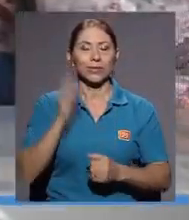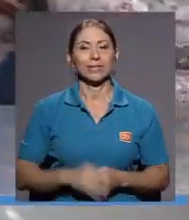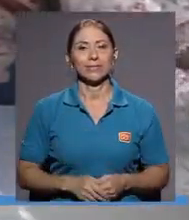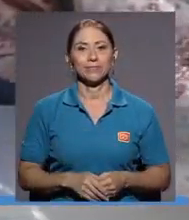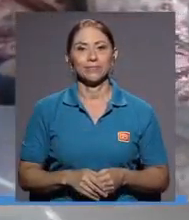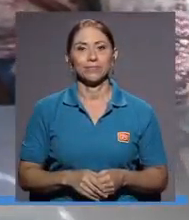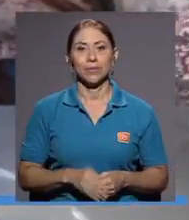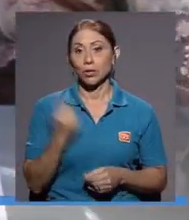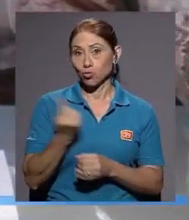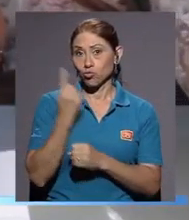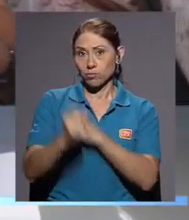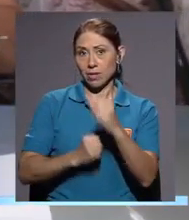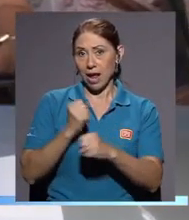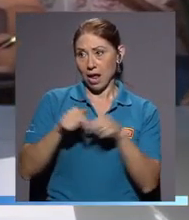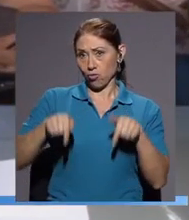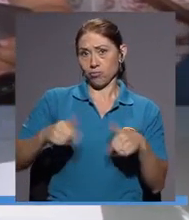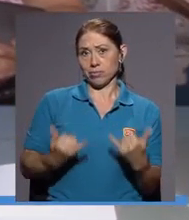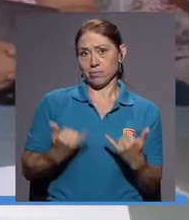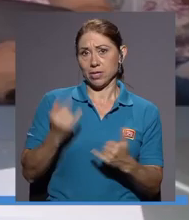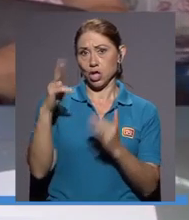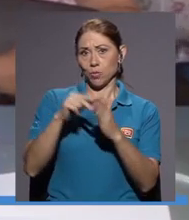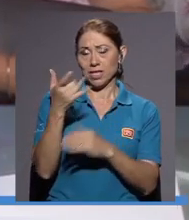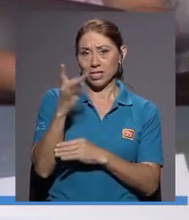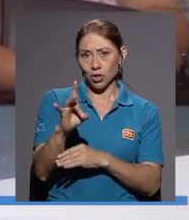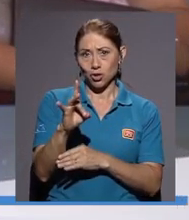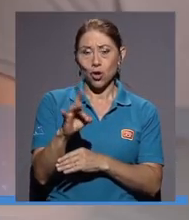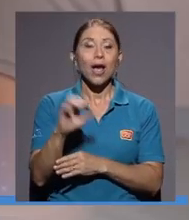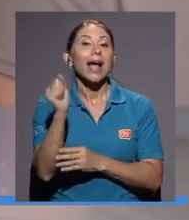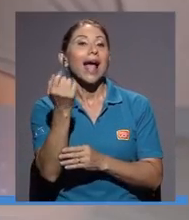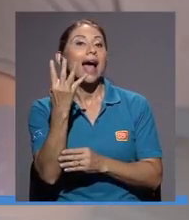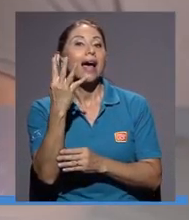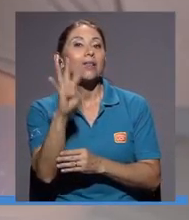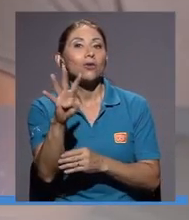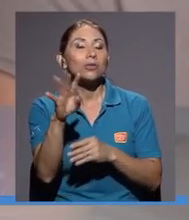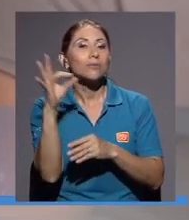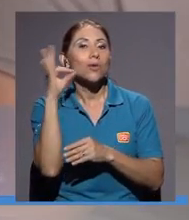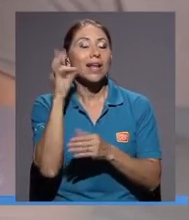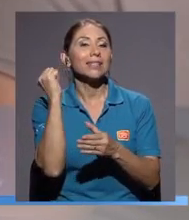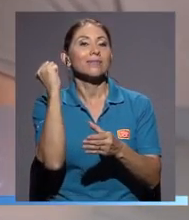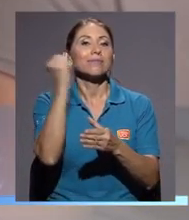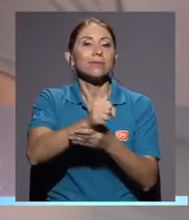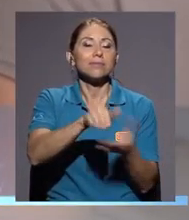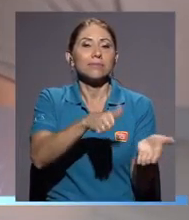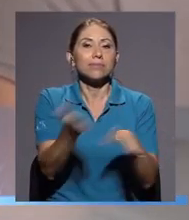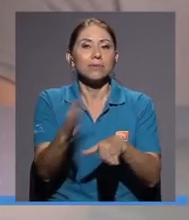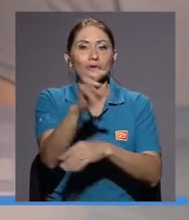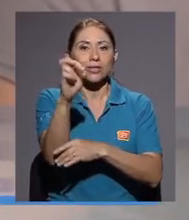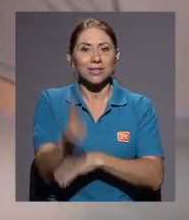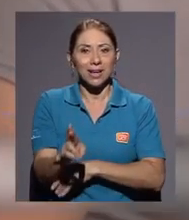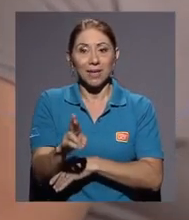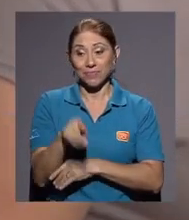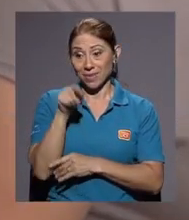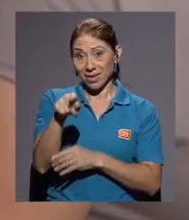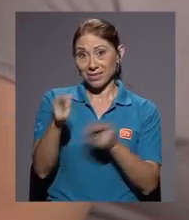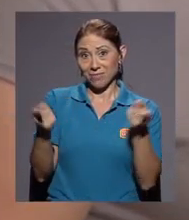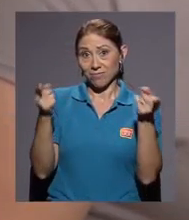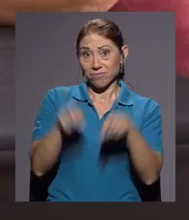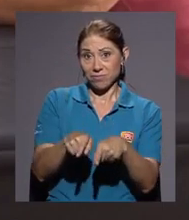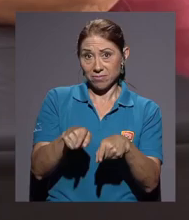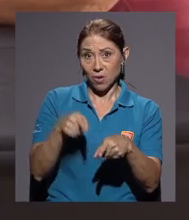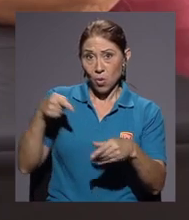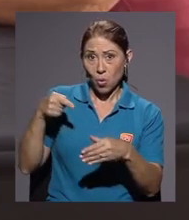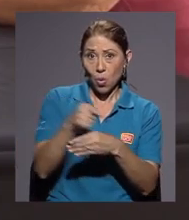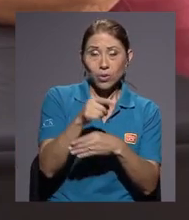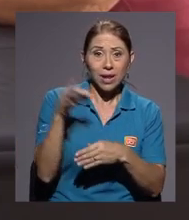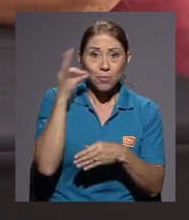Solo en el 2018 se han registrado 14 femicidios en Costa Rica. Estas manifestaciones violentas contra las mujeres y la falta de